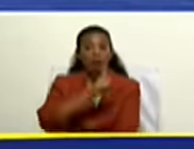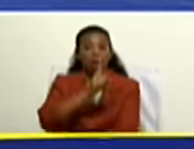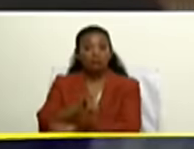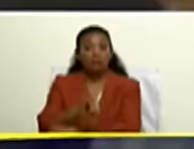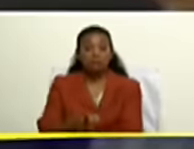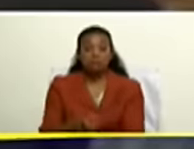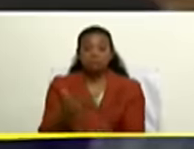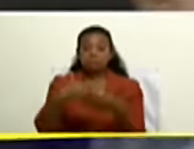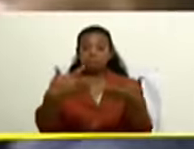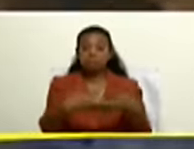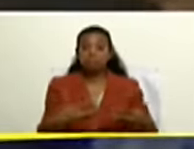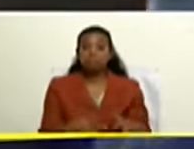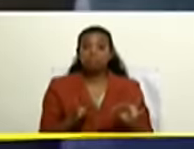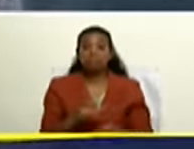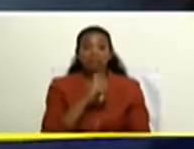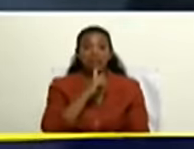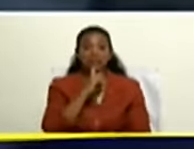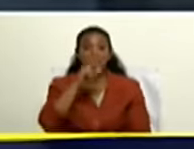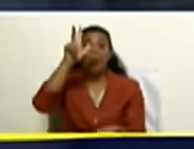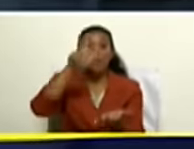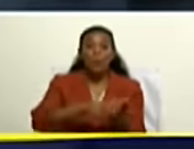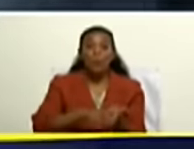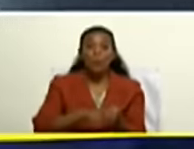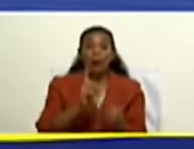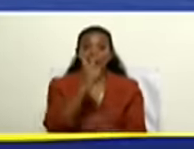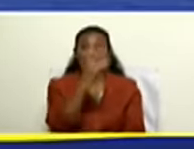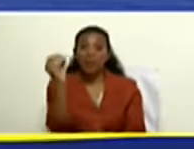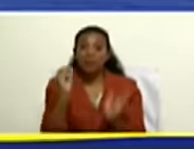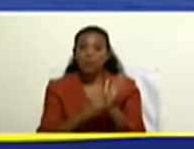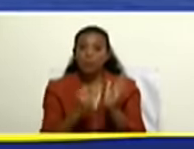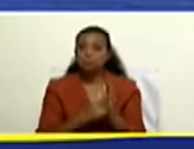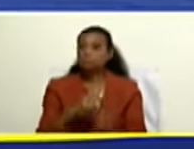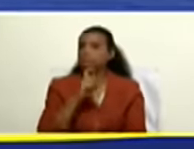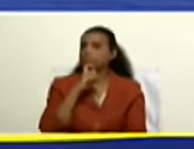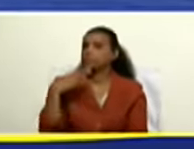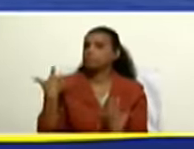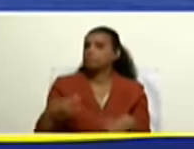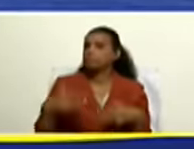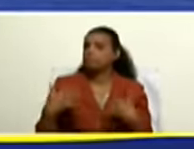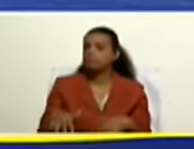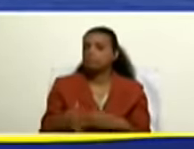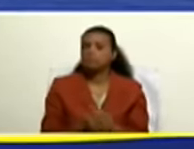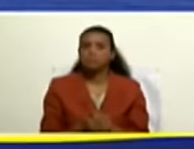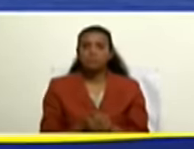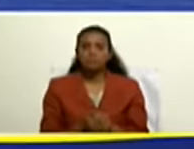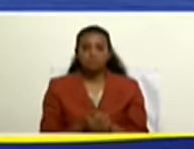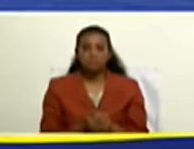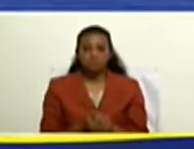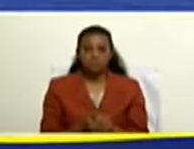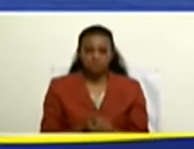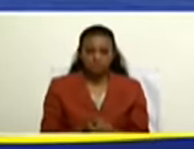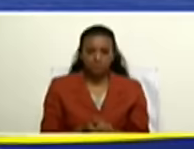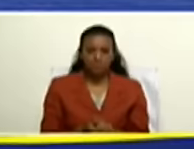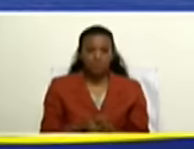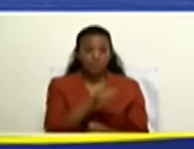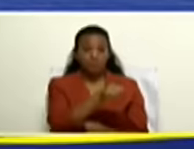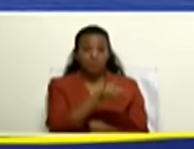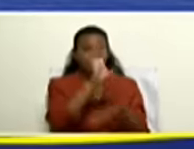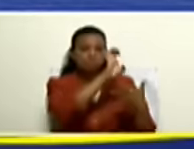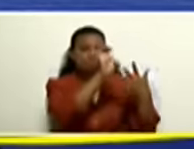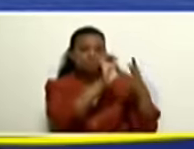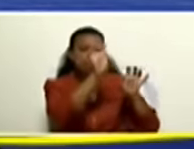sí. Es difícil pasar la materia con ella. Es difícil. ¿Ah? Además es